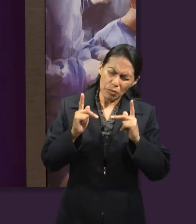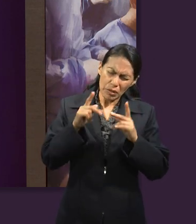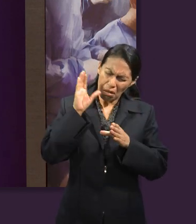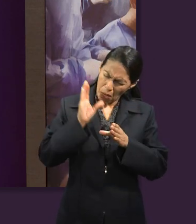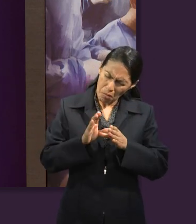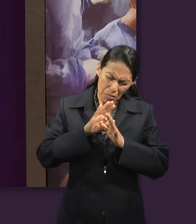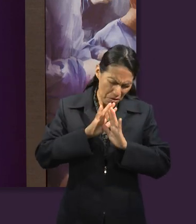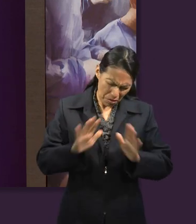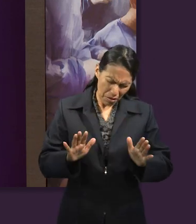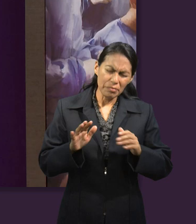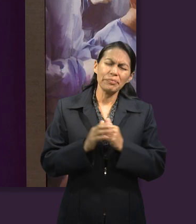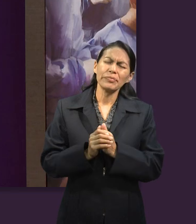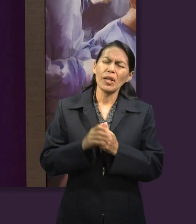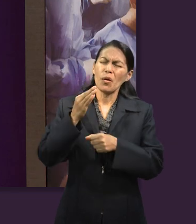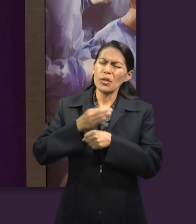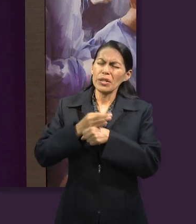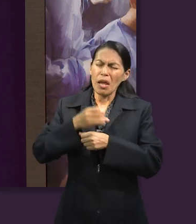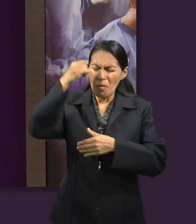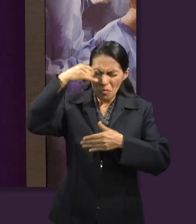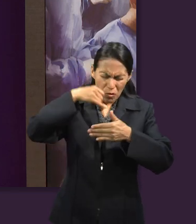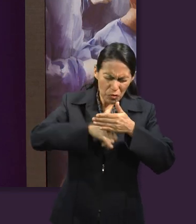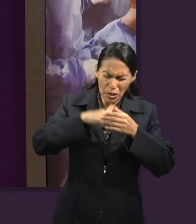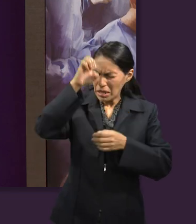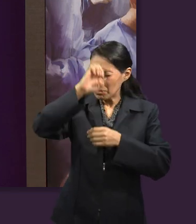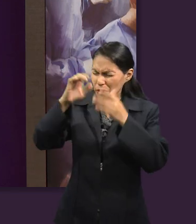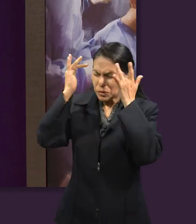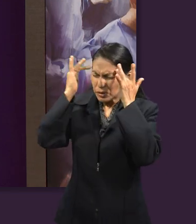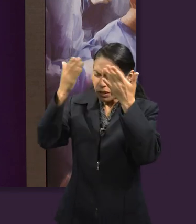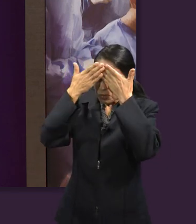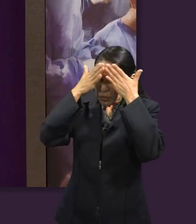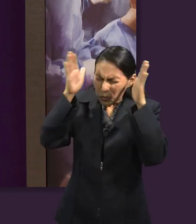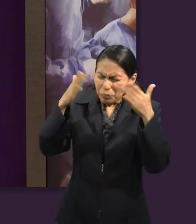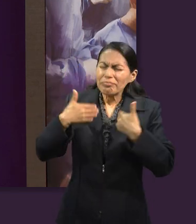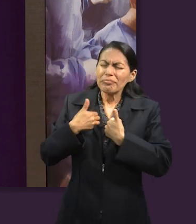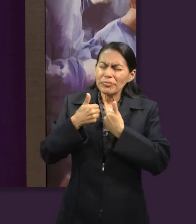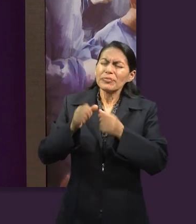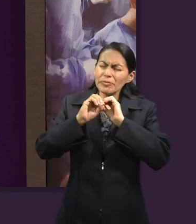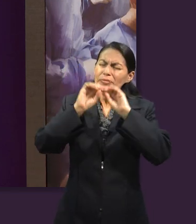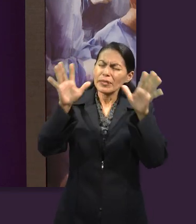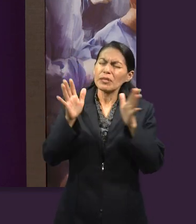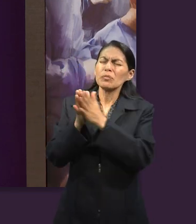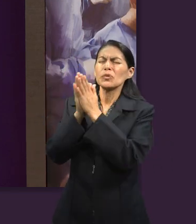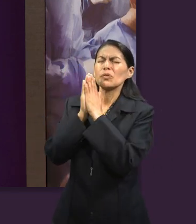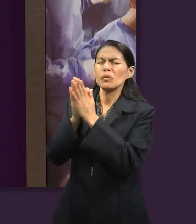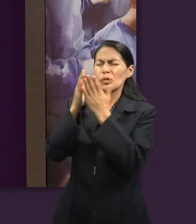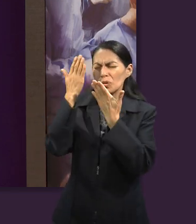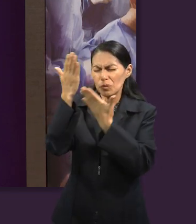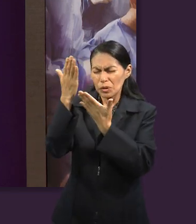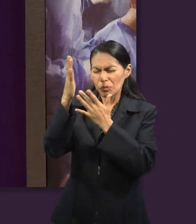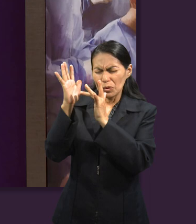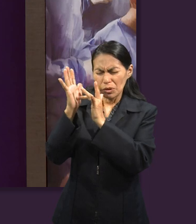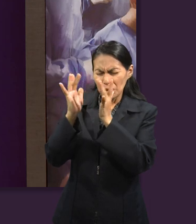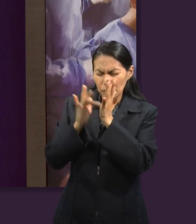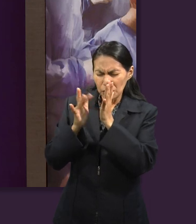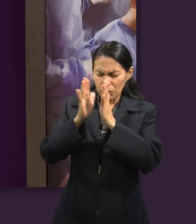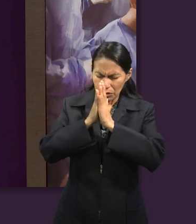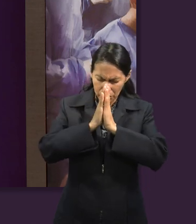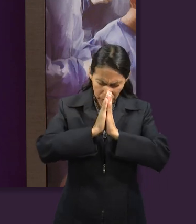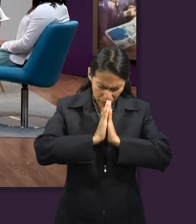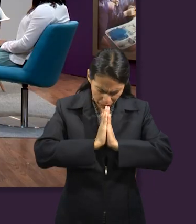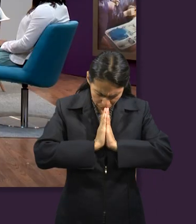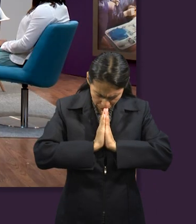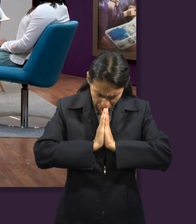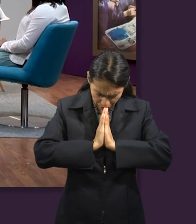podamos ahondar más dirigidos por tu espíritu santo te lo rogamos y agradecemos en el nombre de jesús